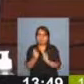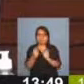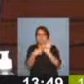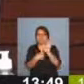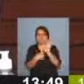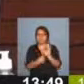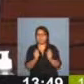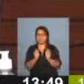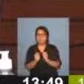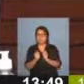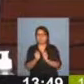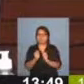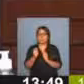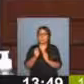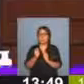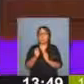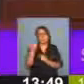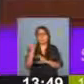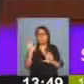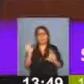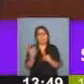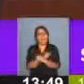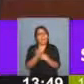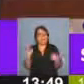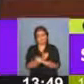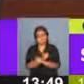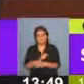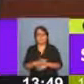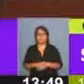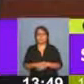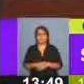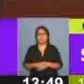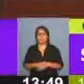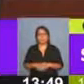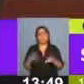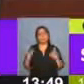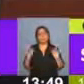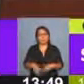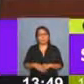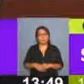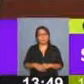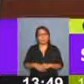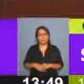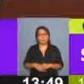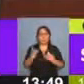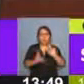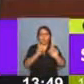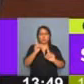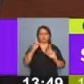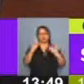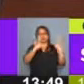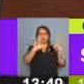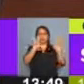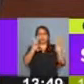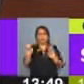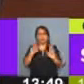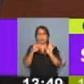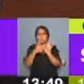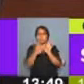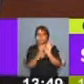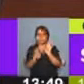forma nominal, habiéndose tratado en particular y aprobado en